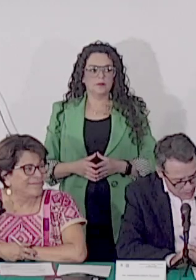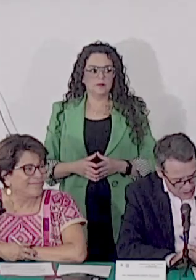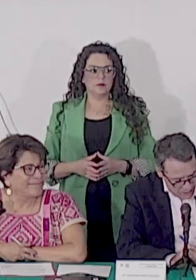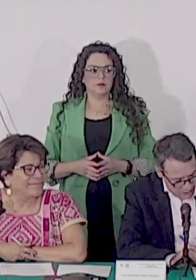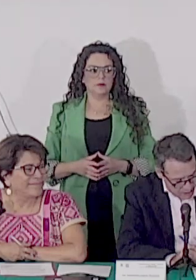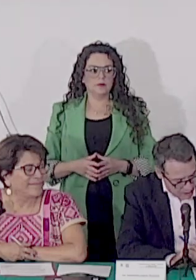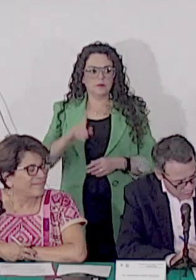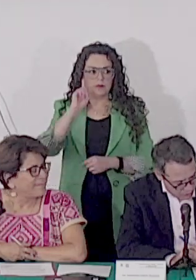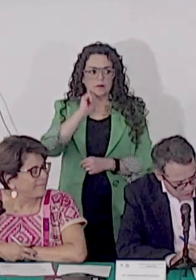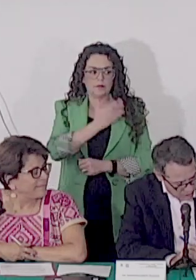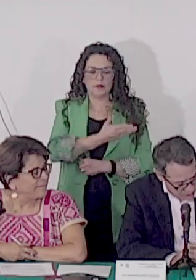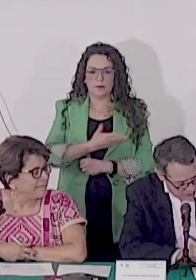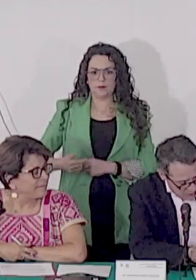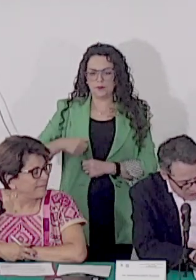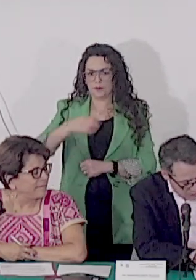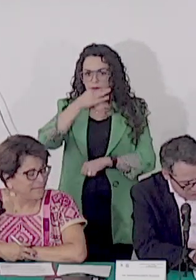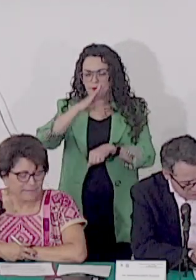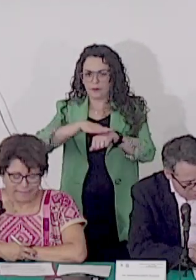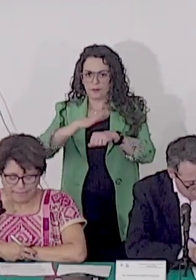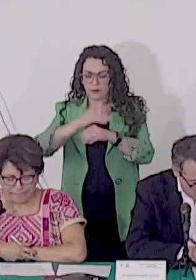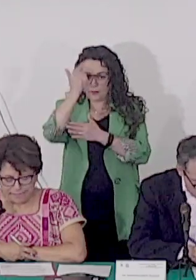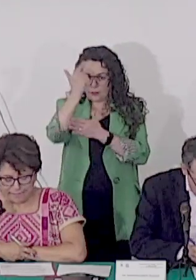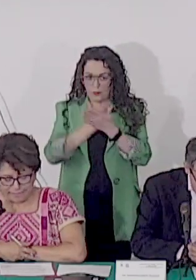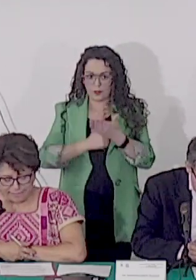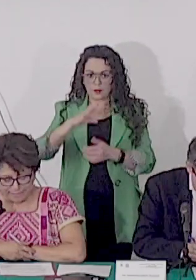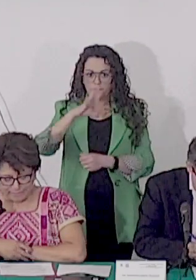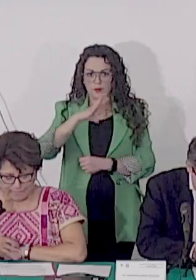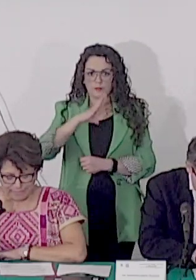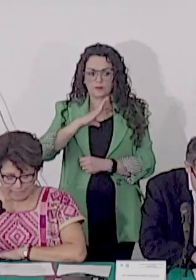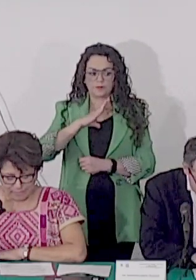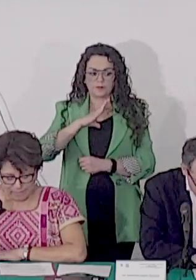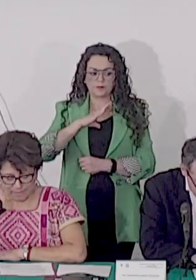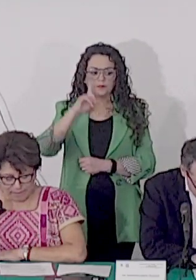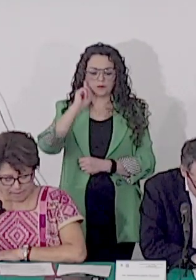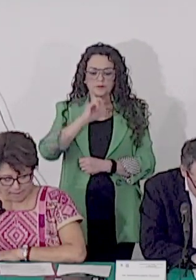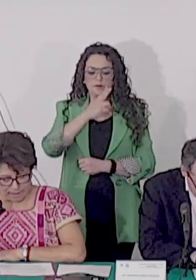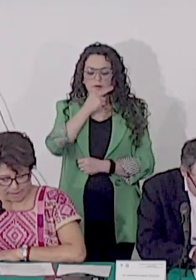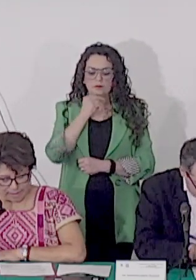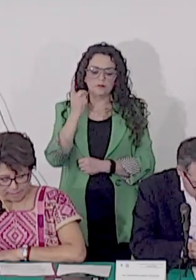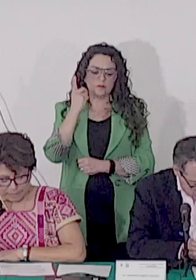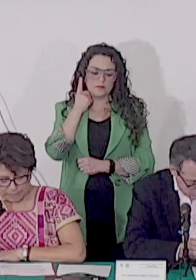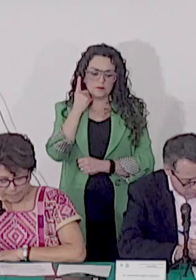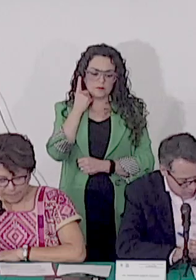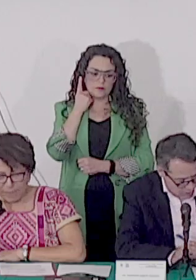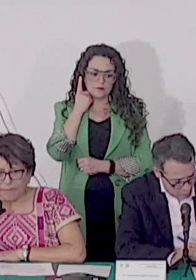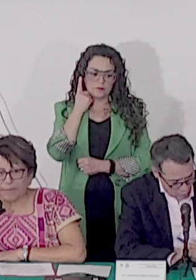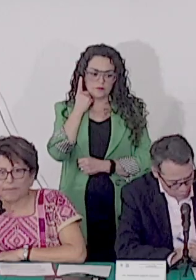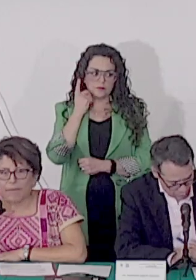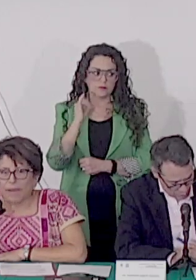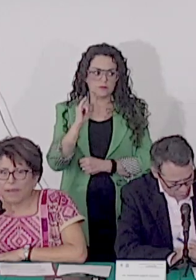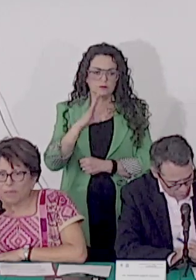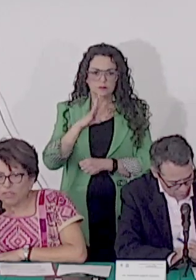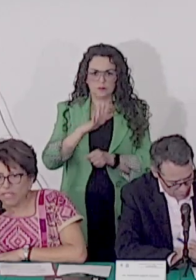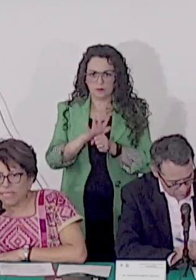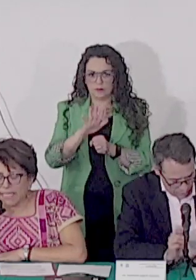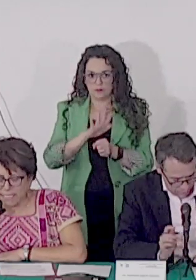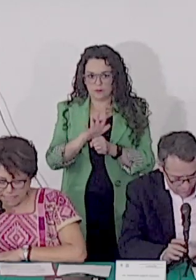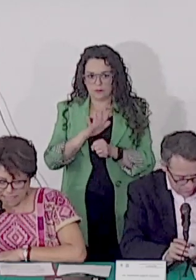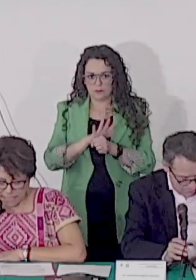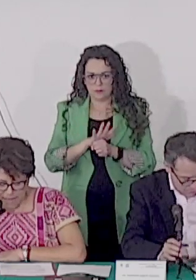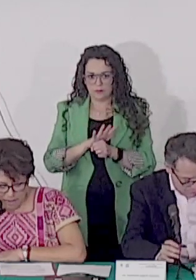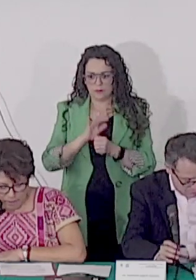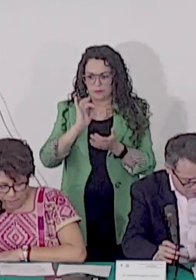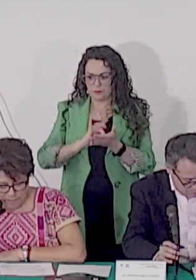Diputada presidenta, hay una asistencia de 9 diputadas y diputados. Hay quórum. Muchas